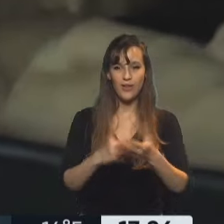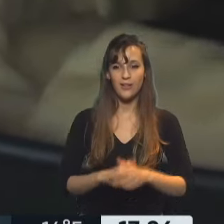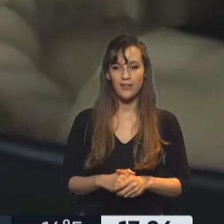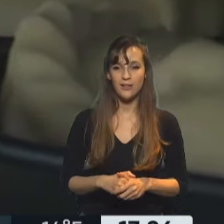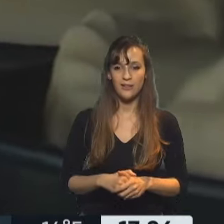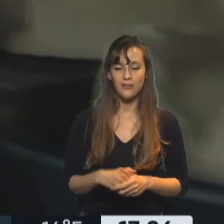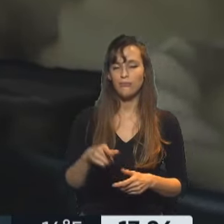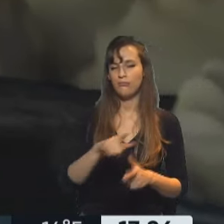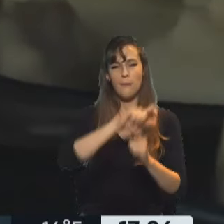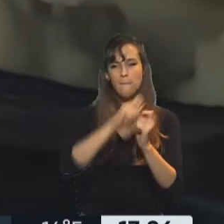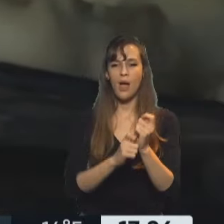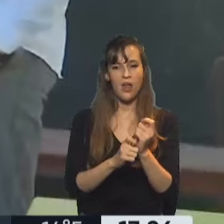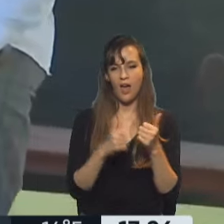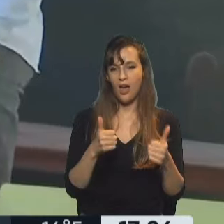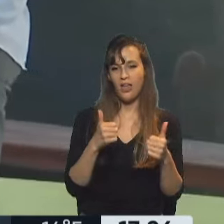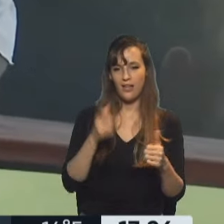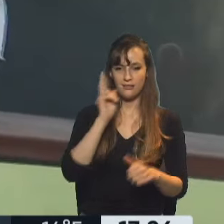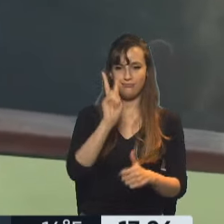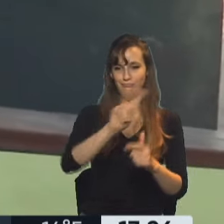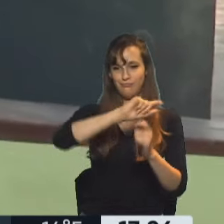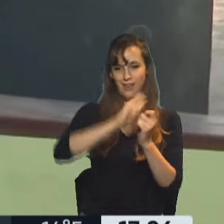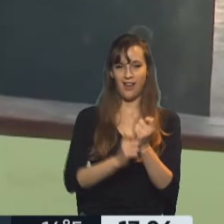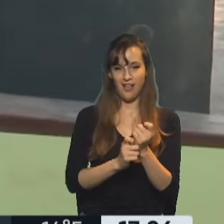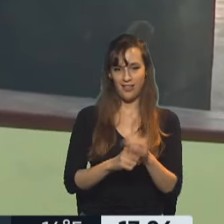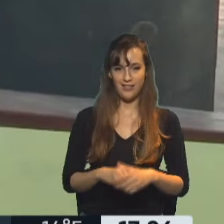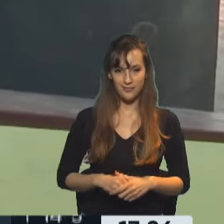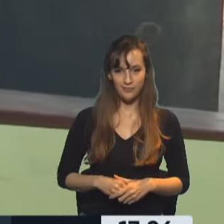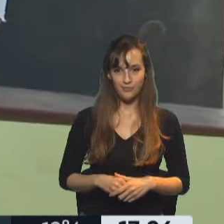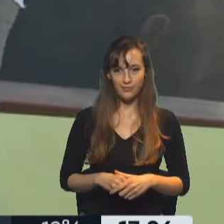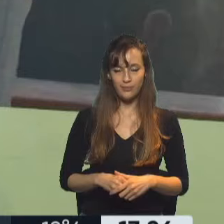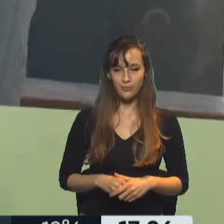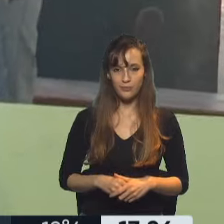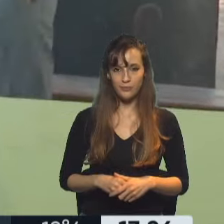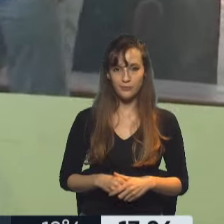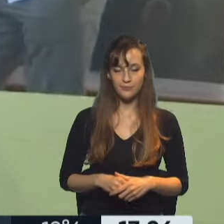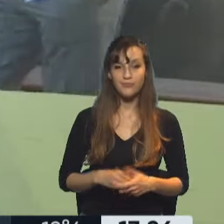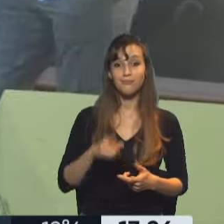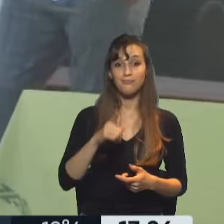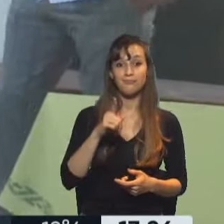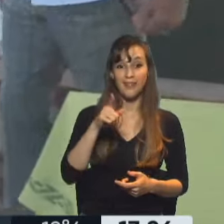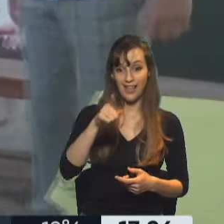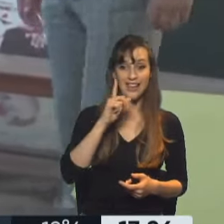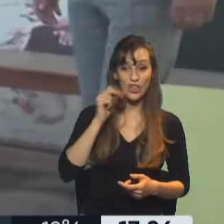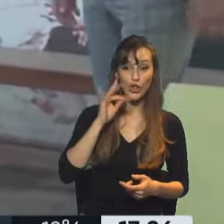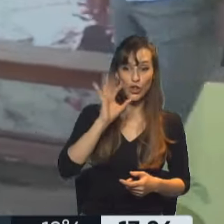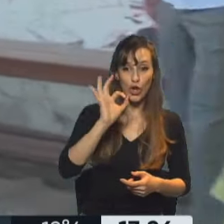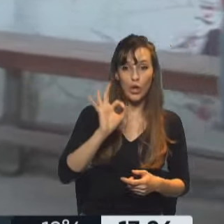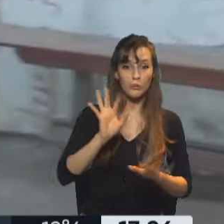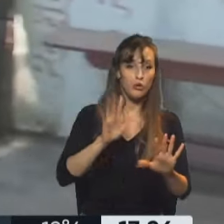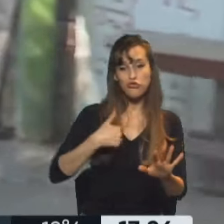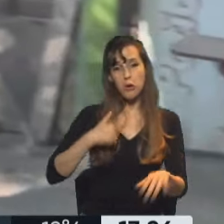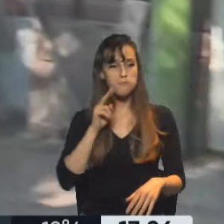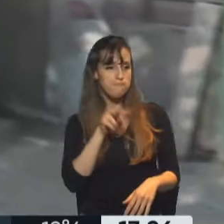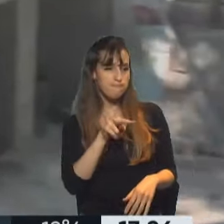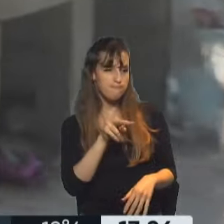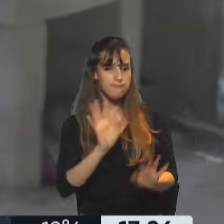Estas empanadas. Mirá las empanadas ahí. Mirá, ahí está el indio, yo observando detenidamente. Y después le dije,